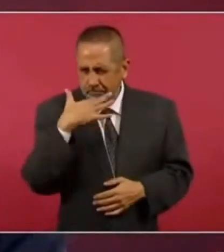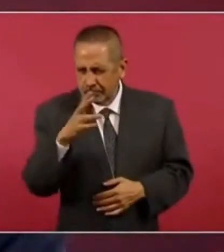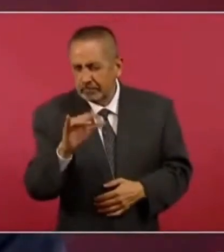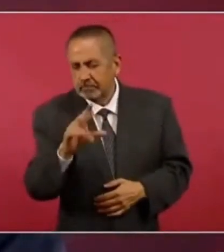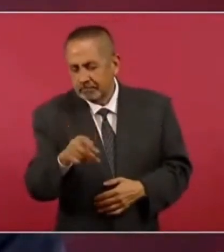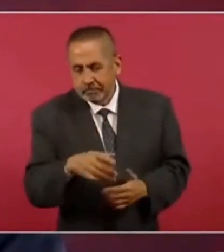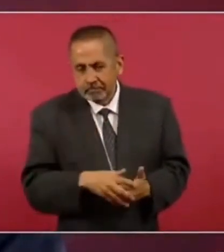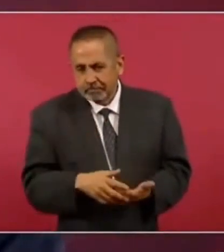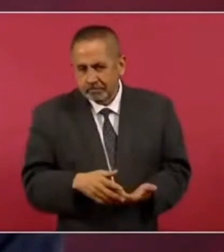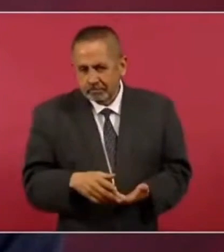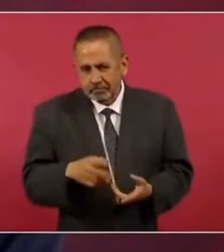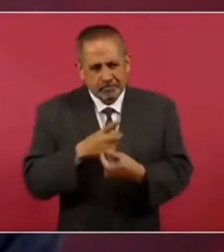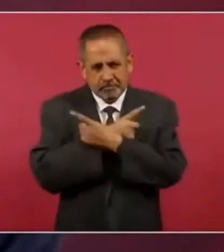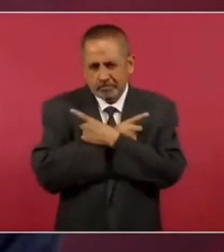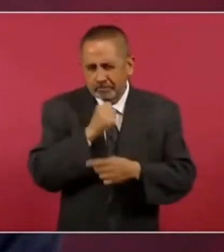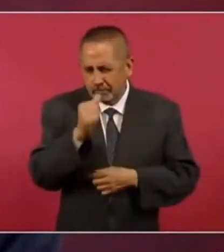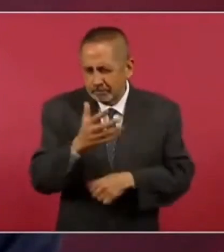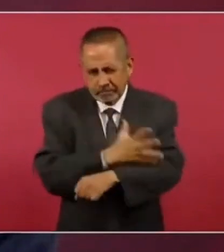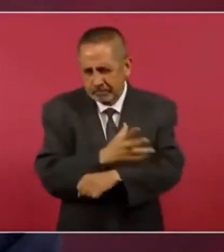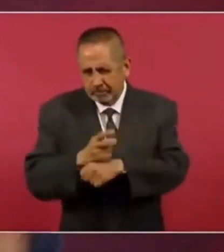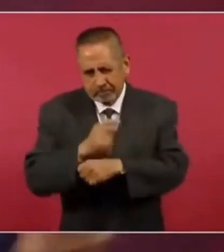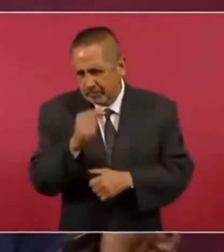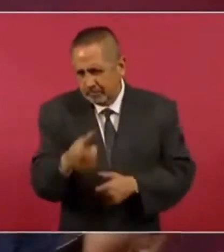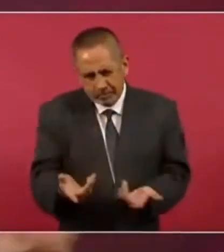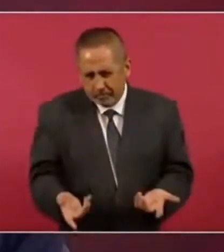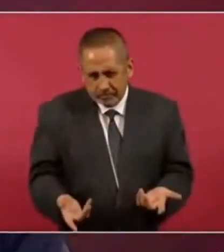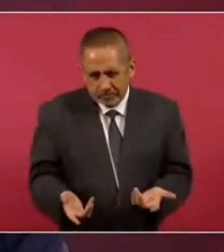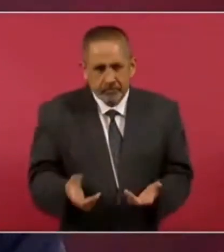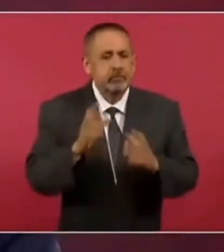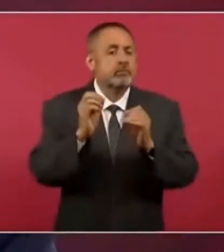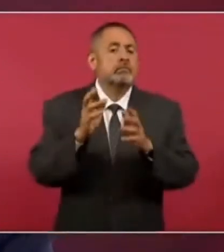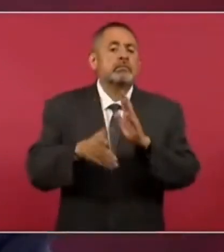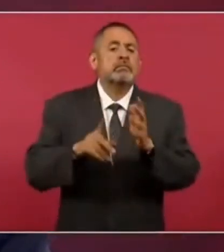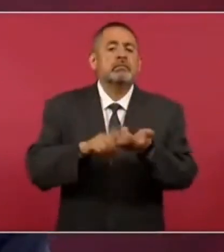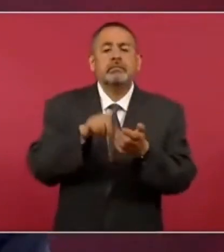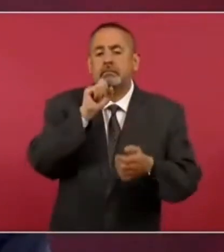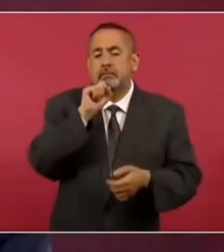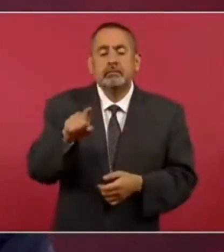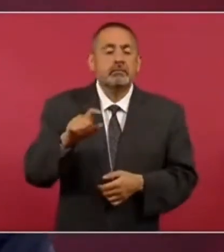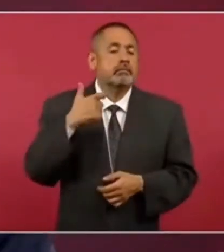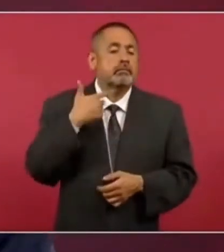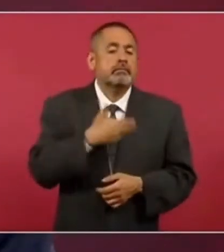no es honestidad o el caso de Calderón